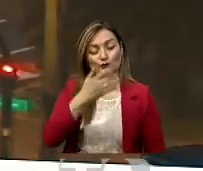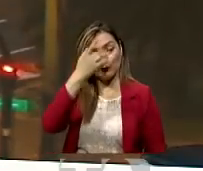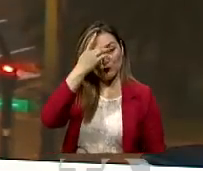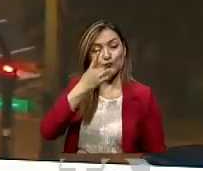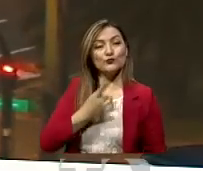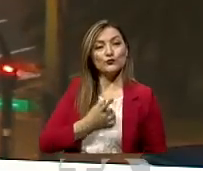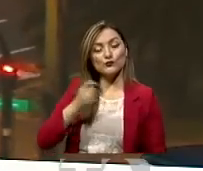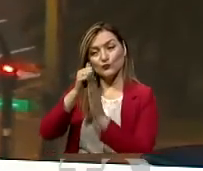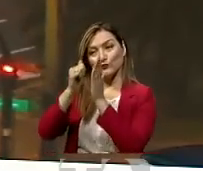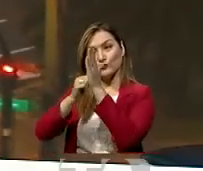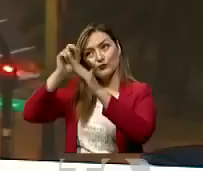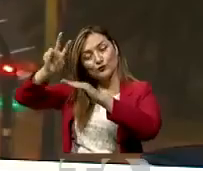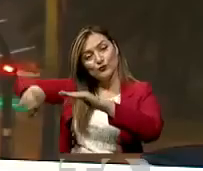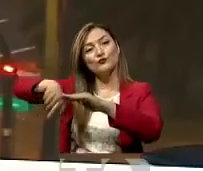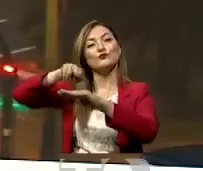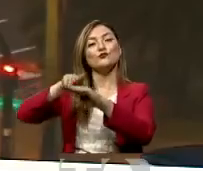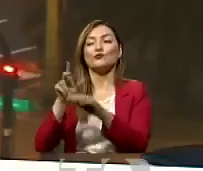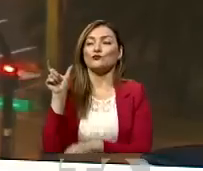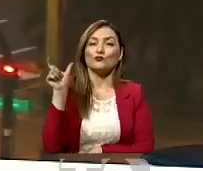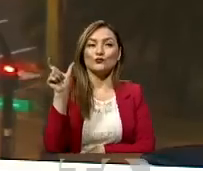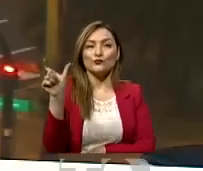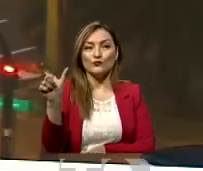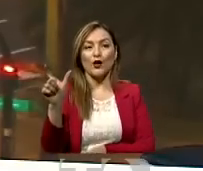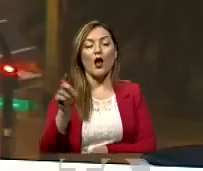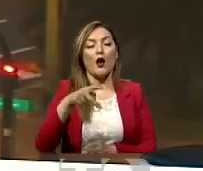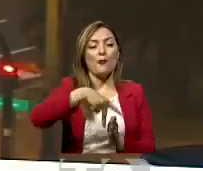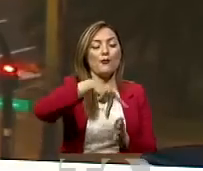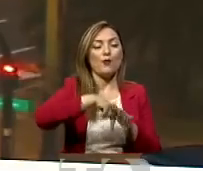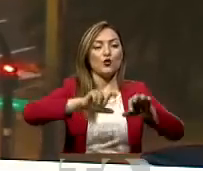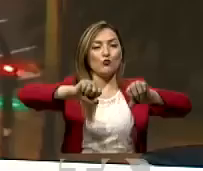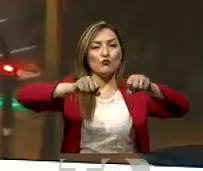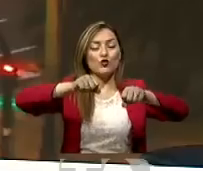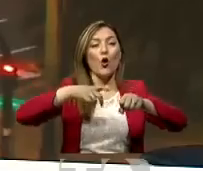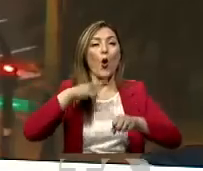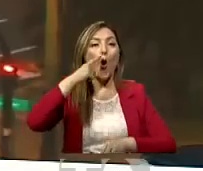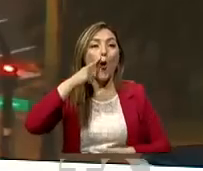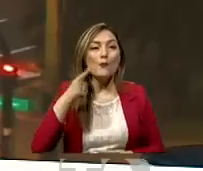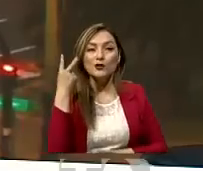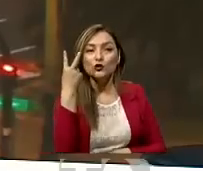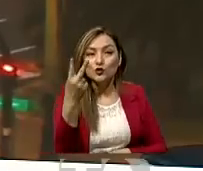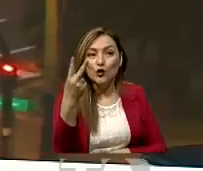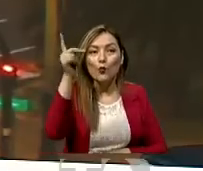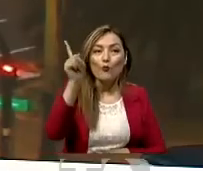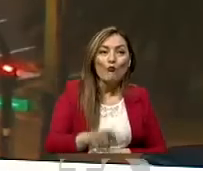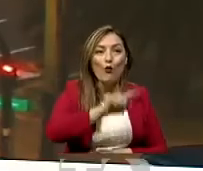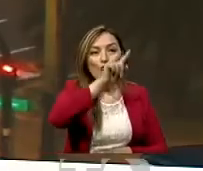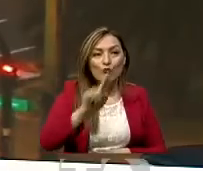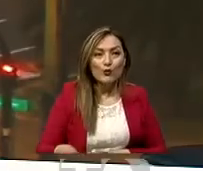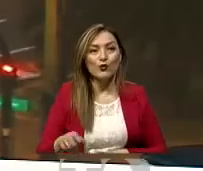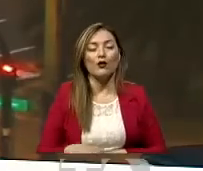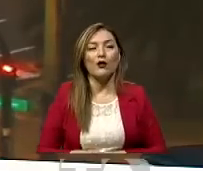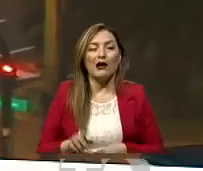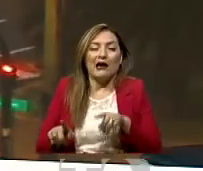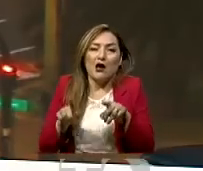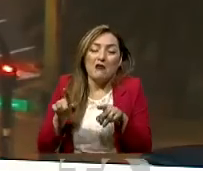de Tránsito queda prohibida la circulación de dos hombres a bordo de una motocicleta. Esto con algunas exoneraciones de